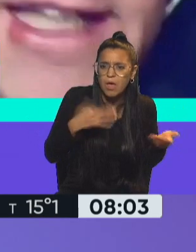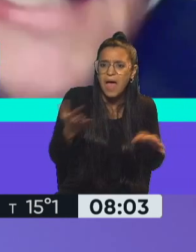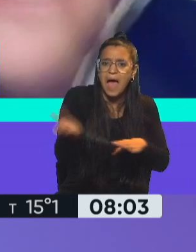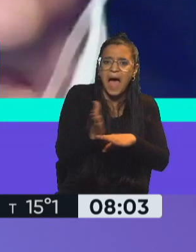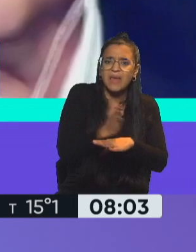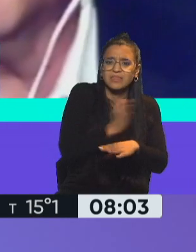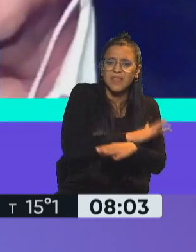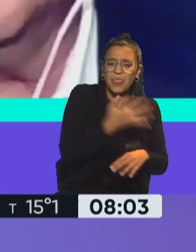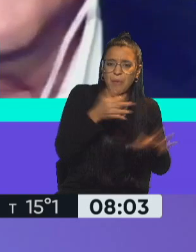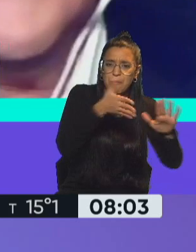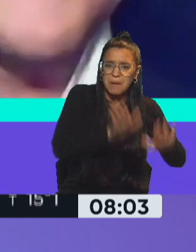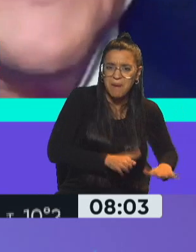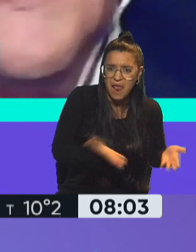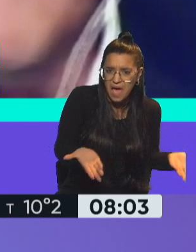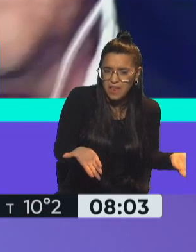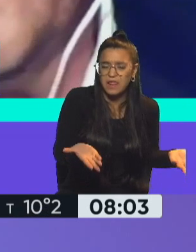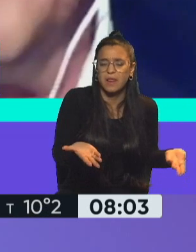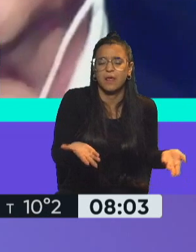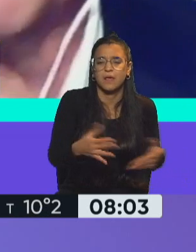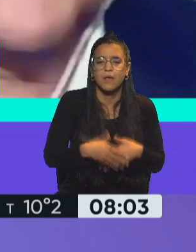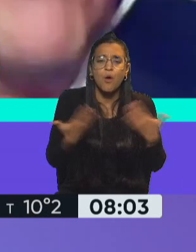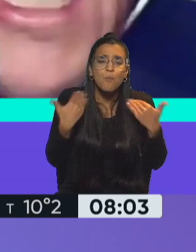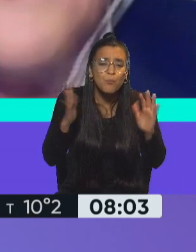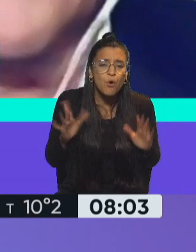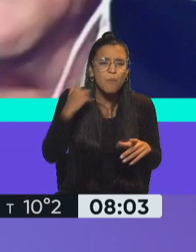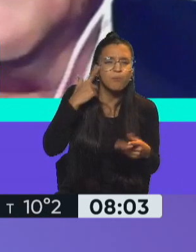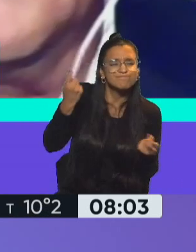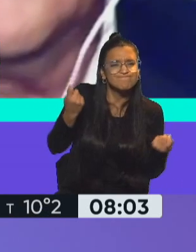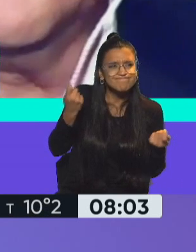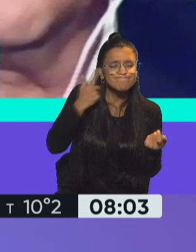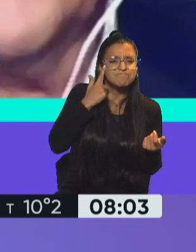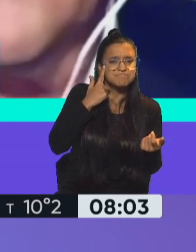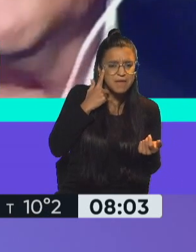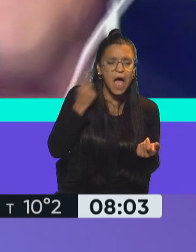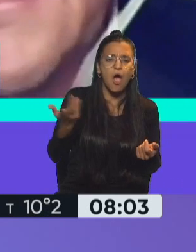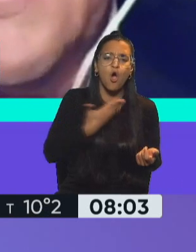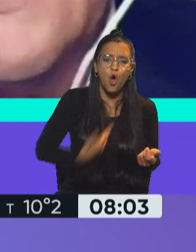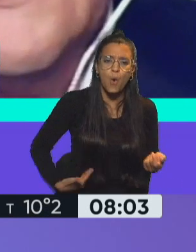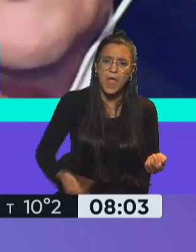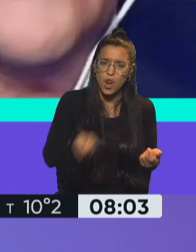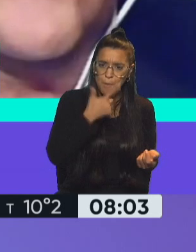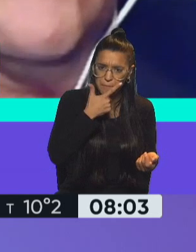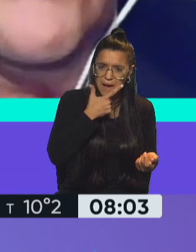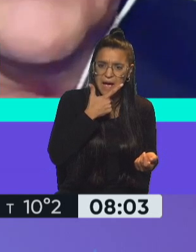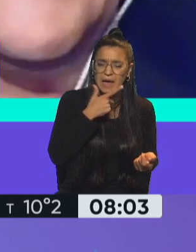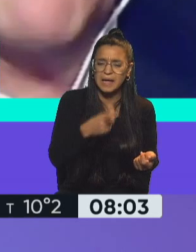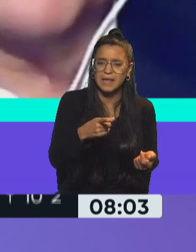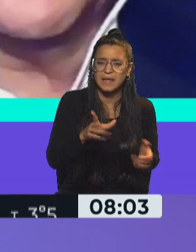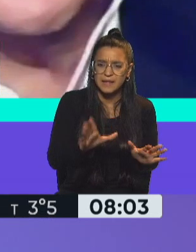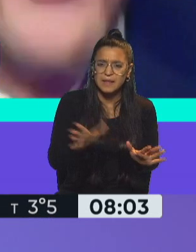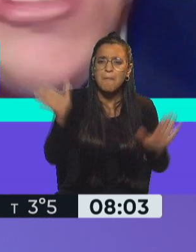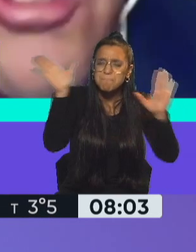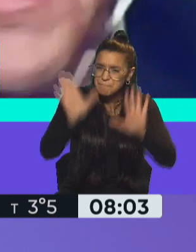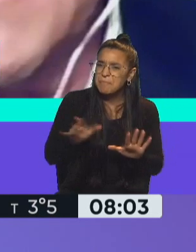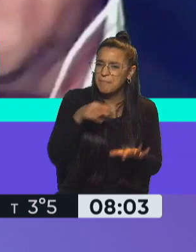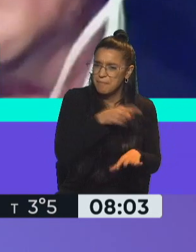días antes. Con lo cual, hasta podemos especular de que el gobierno de Macri estuvo en la